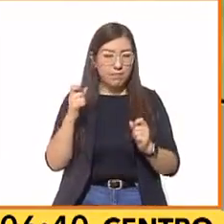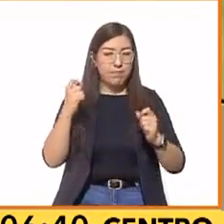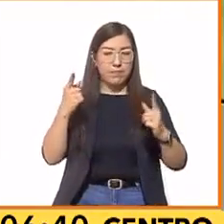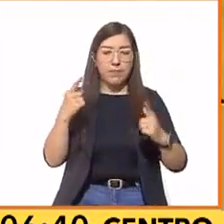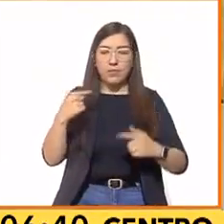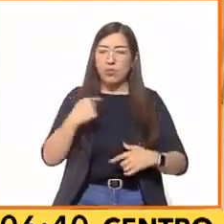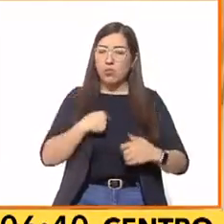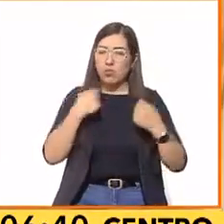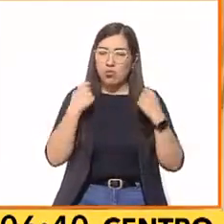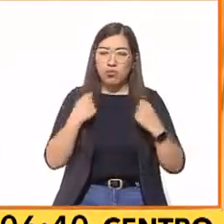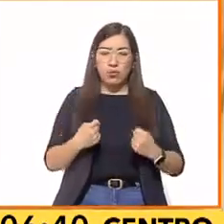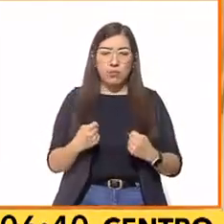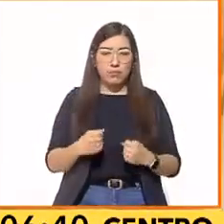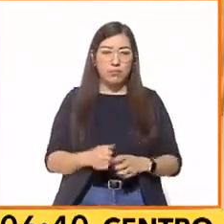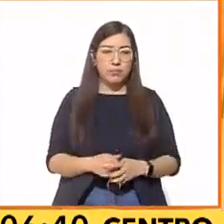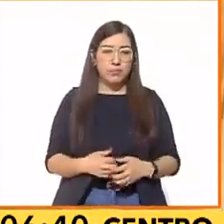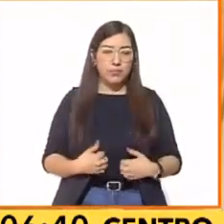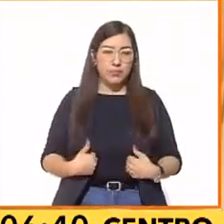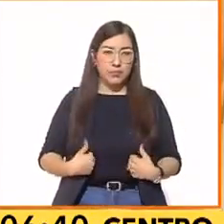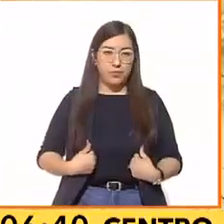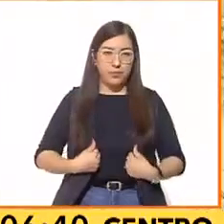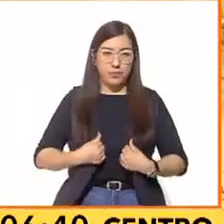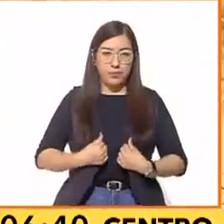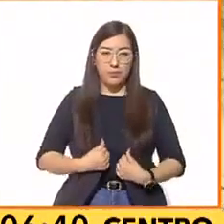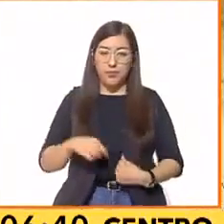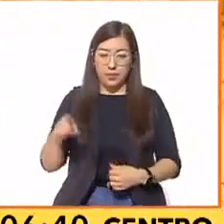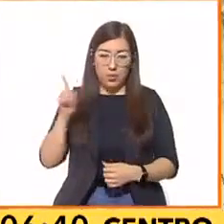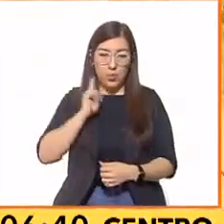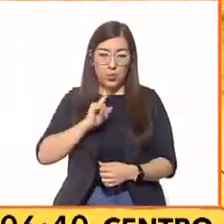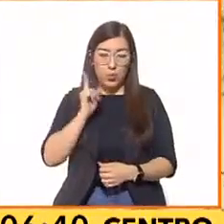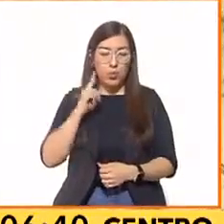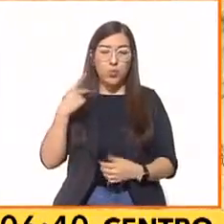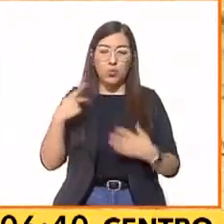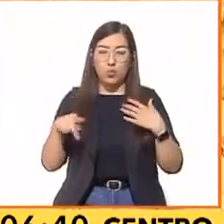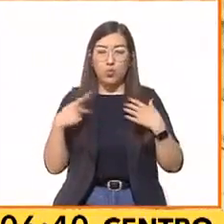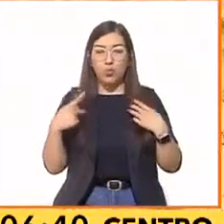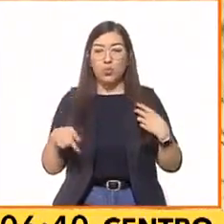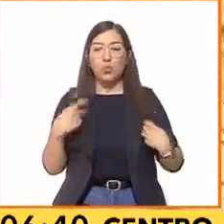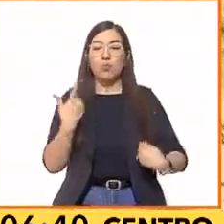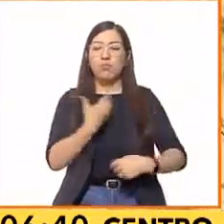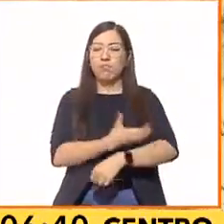convencido de que la compañía de Margarita fue